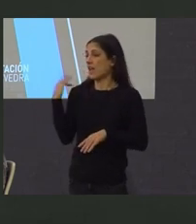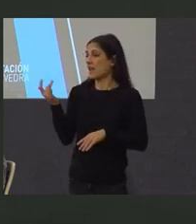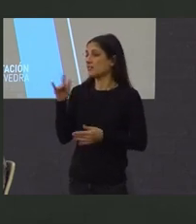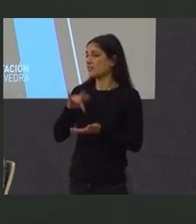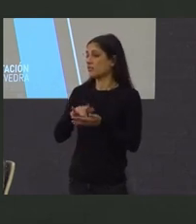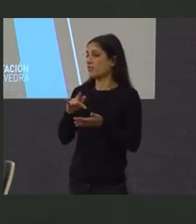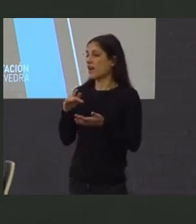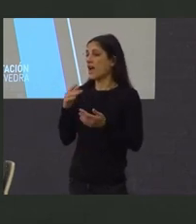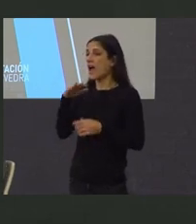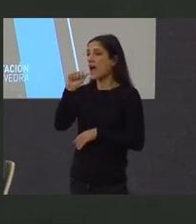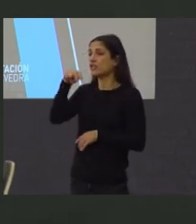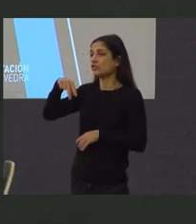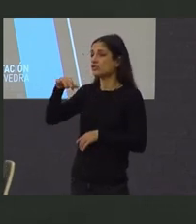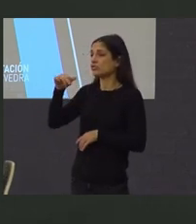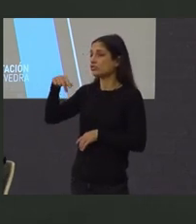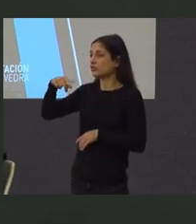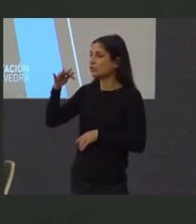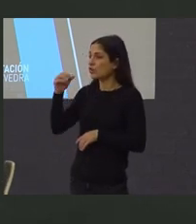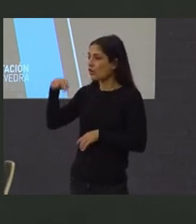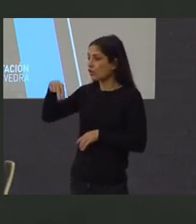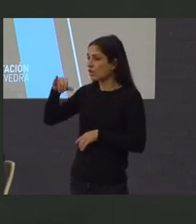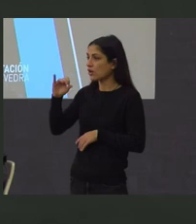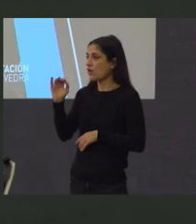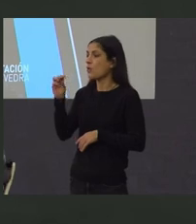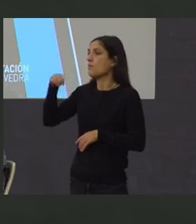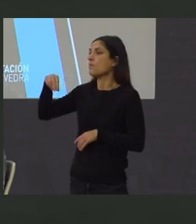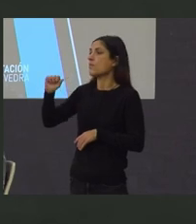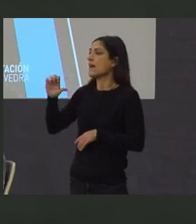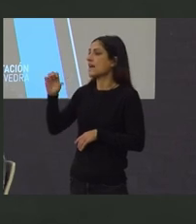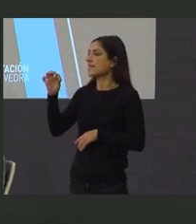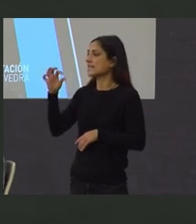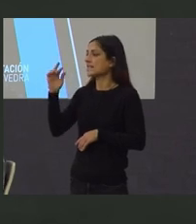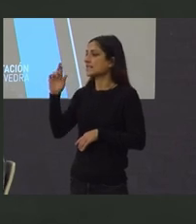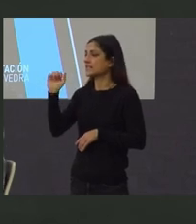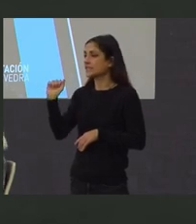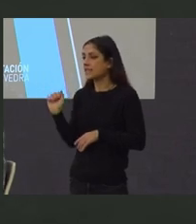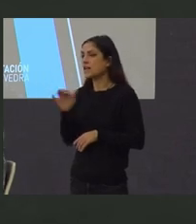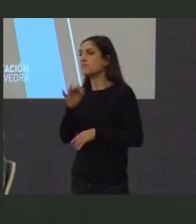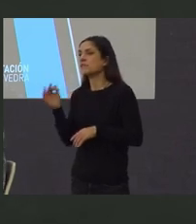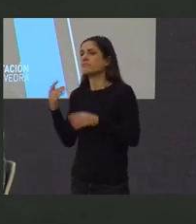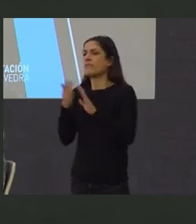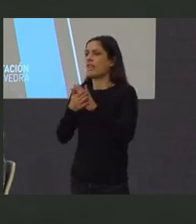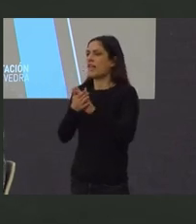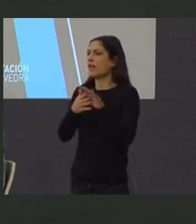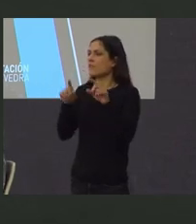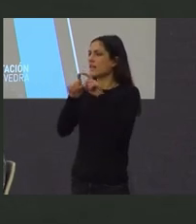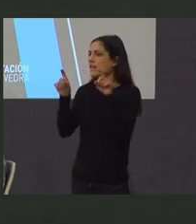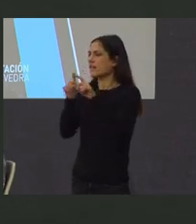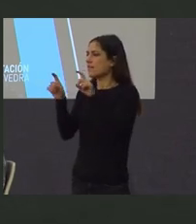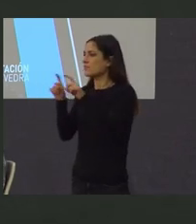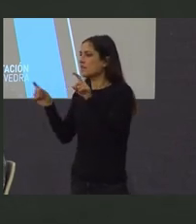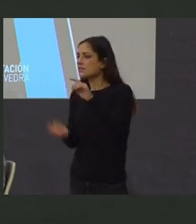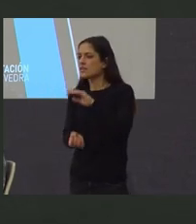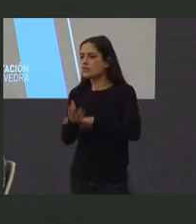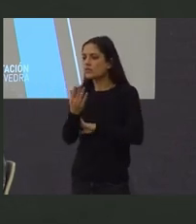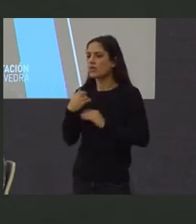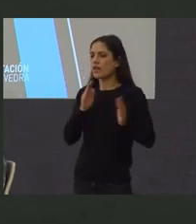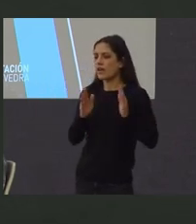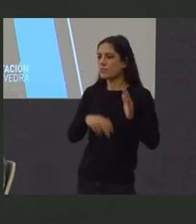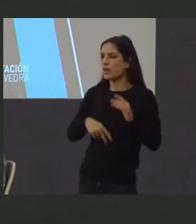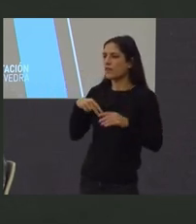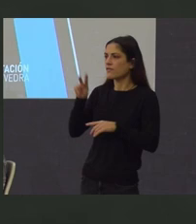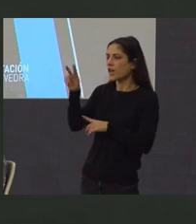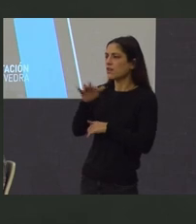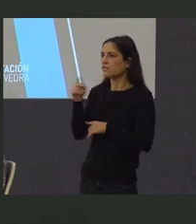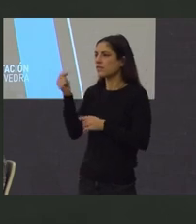con todas estas empresas que hoxe conforman ese IBEX 35, non? De onde xorden, de onde se enriqueceron. Os últimos asesinatos